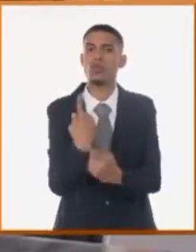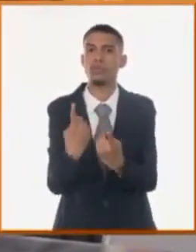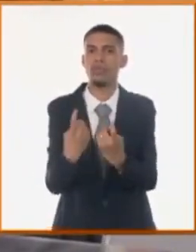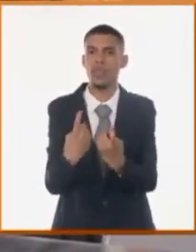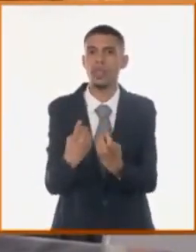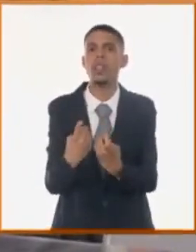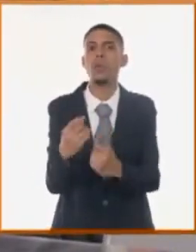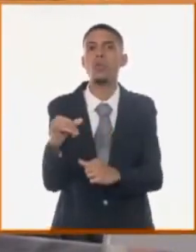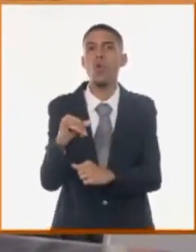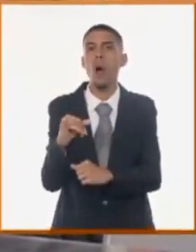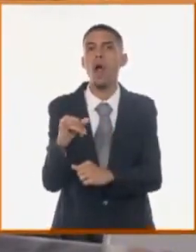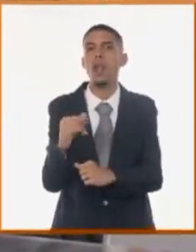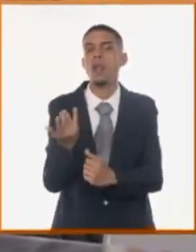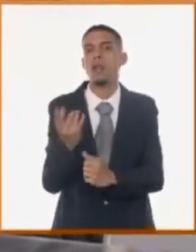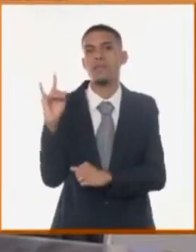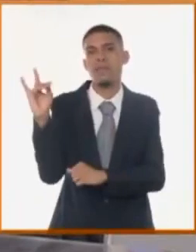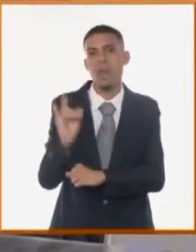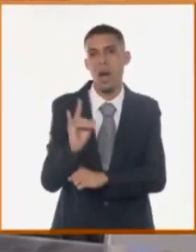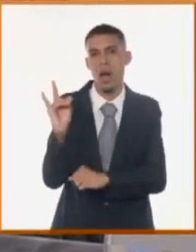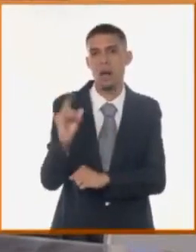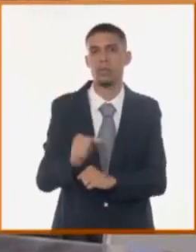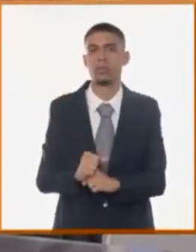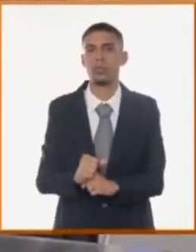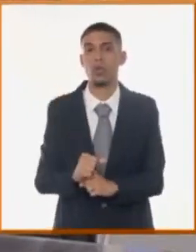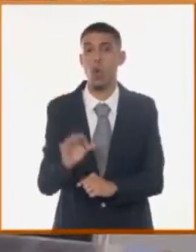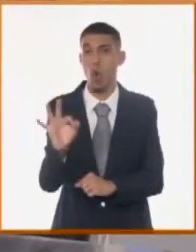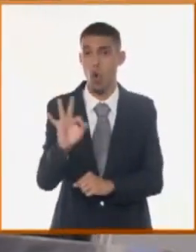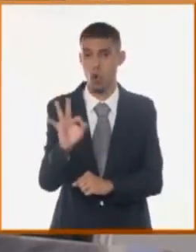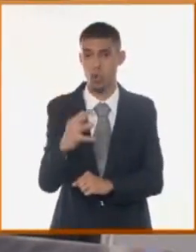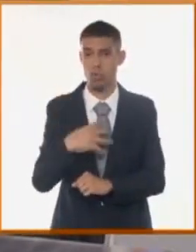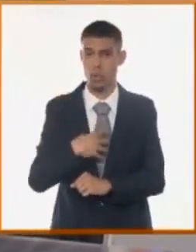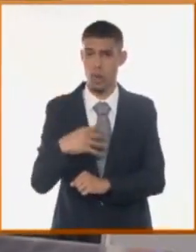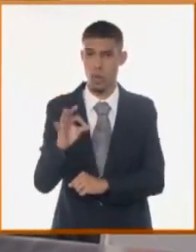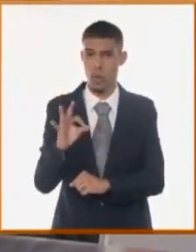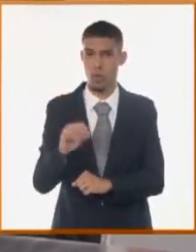tendríamos 8 transmisores de televisión y además de eso, los tantos